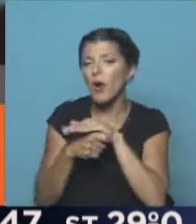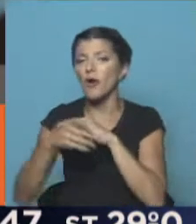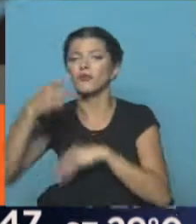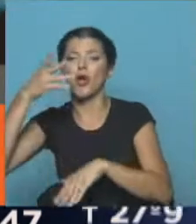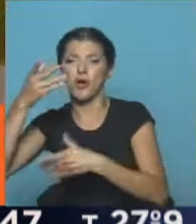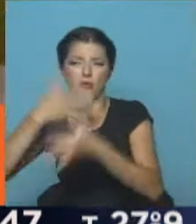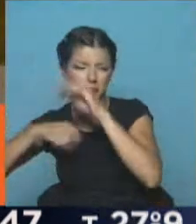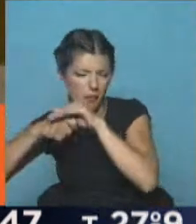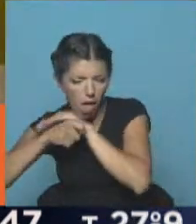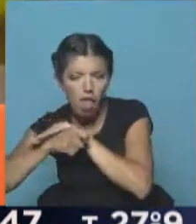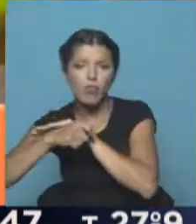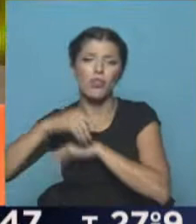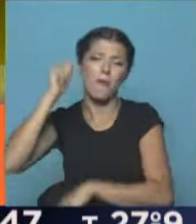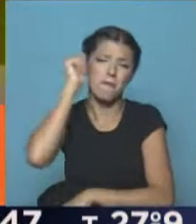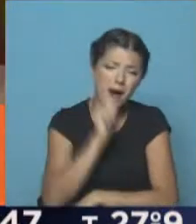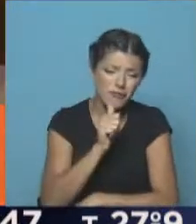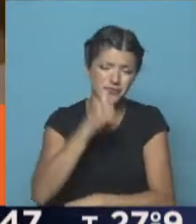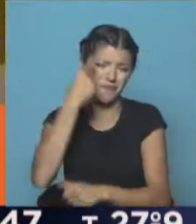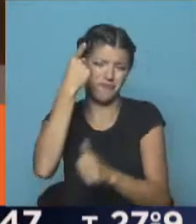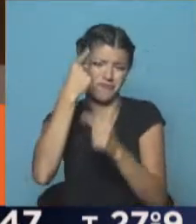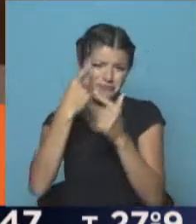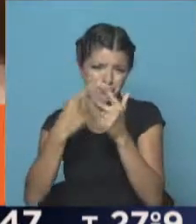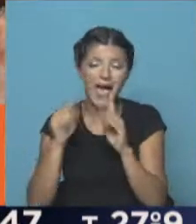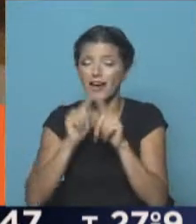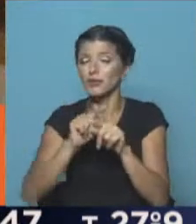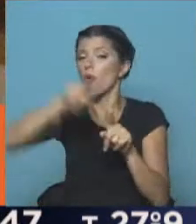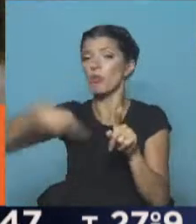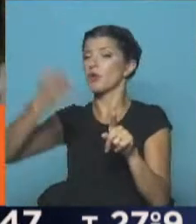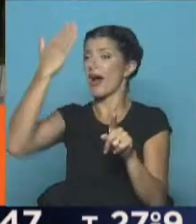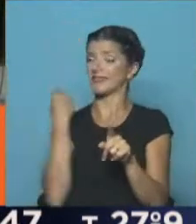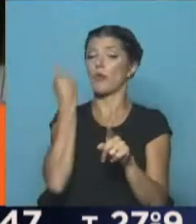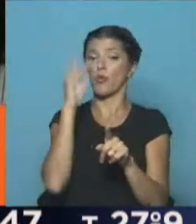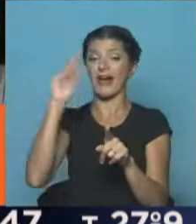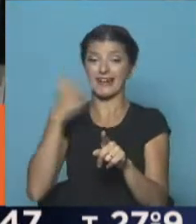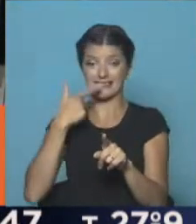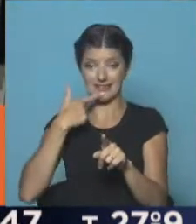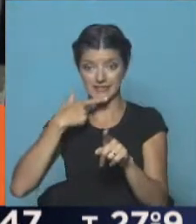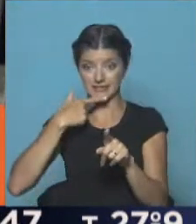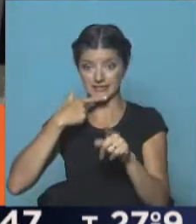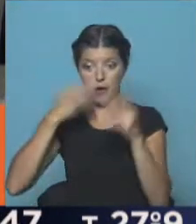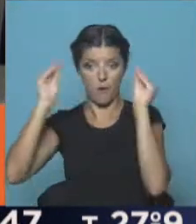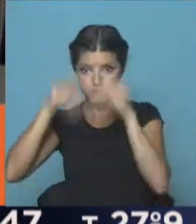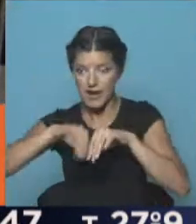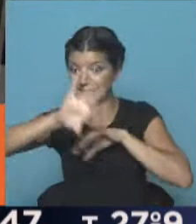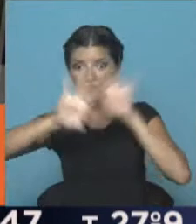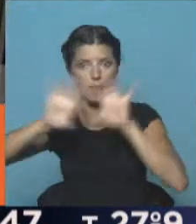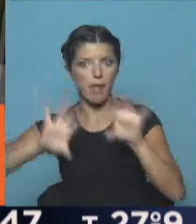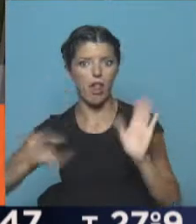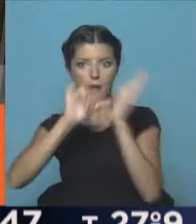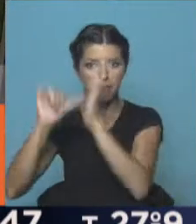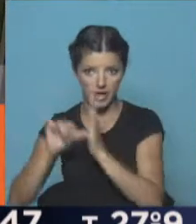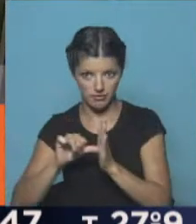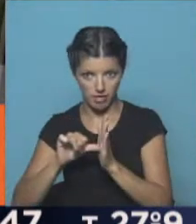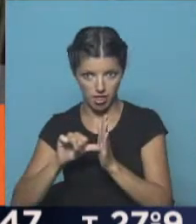heredó y que llegó después del colapso de la unión soviética a todos esos países que tenían canalización tardía también y que sí que lo